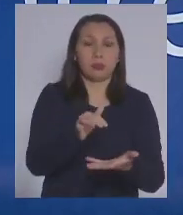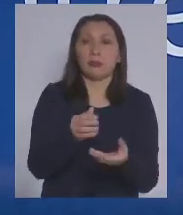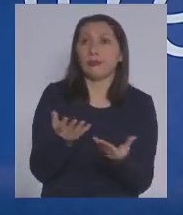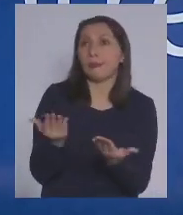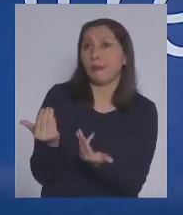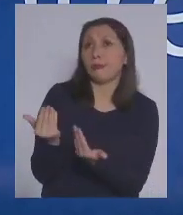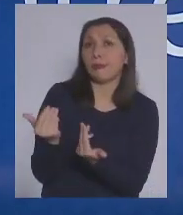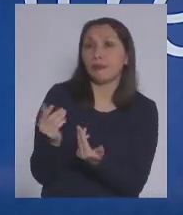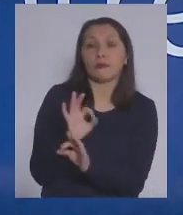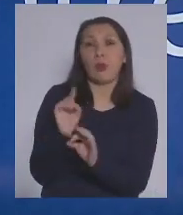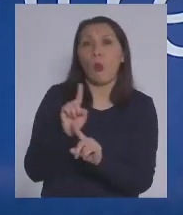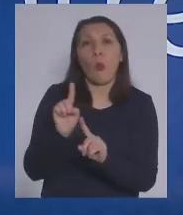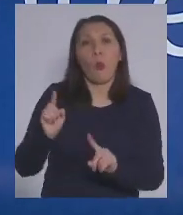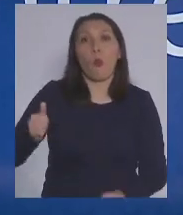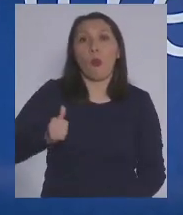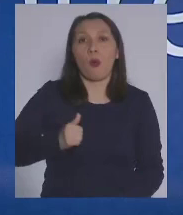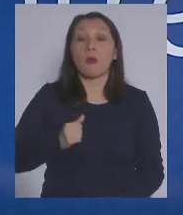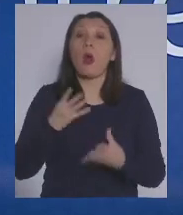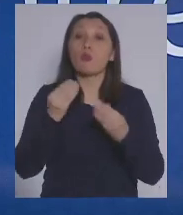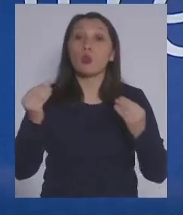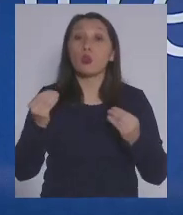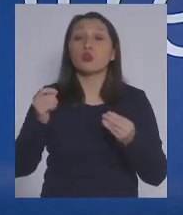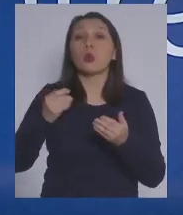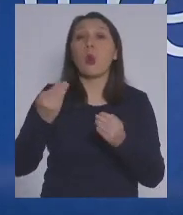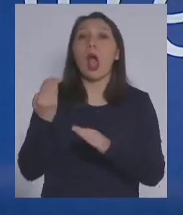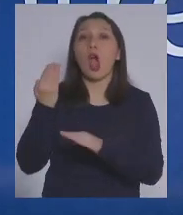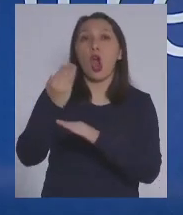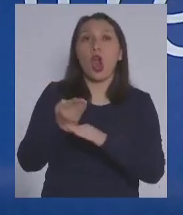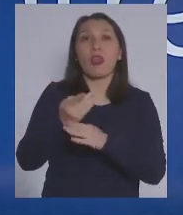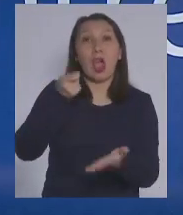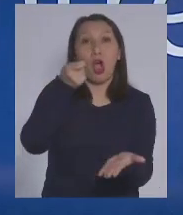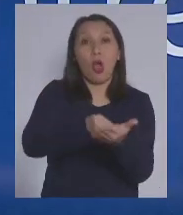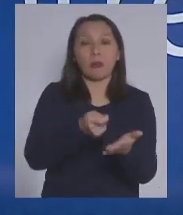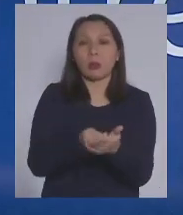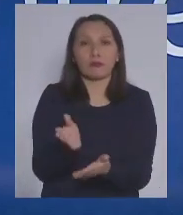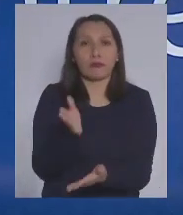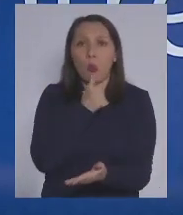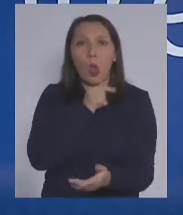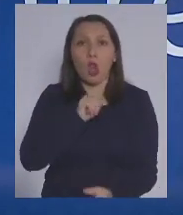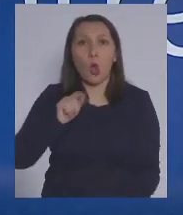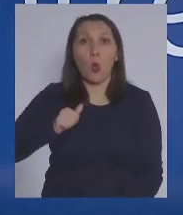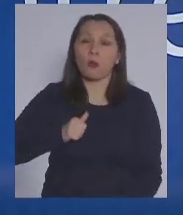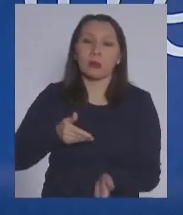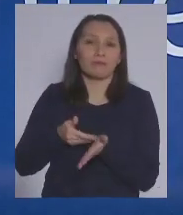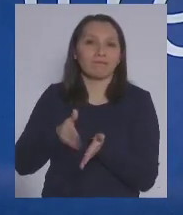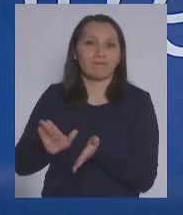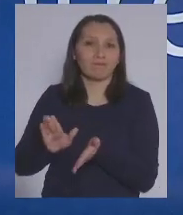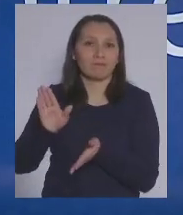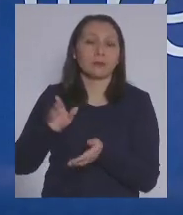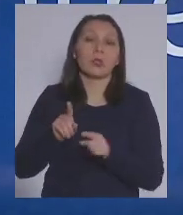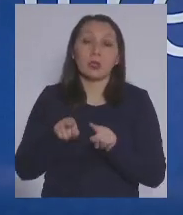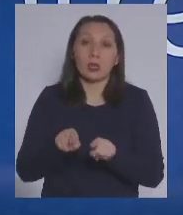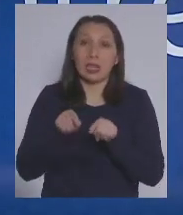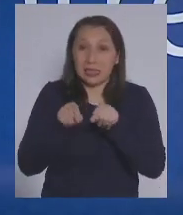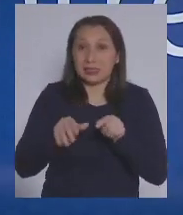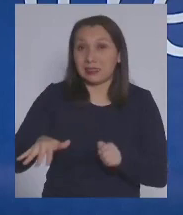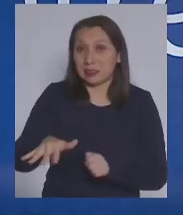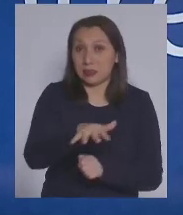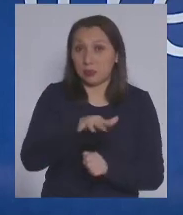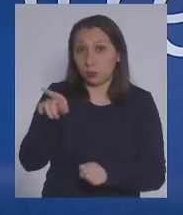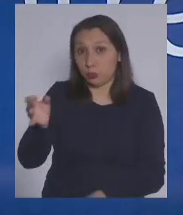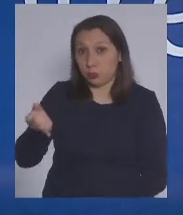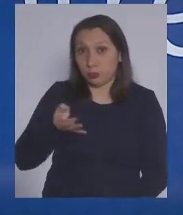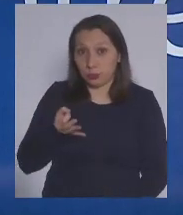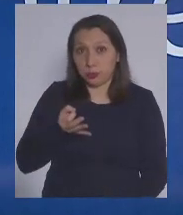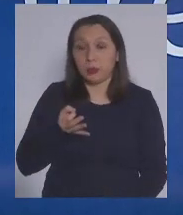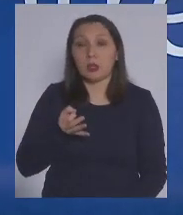finalmente no lo hicieron por lo tanto hay varias órdenes de compra que se han cancelado debido a que no en esta situación como usted